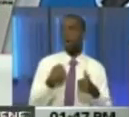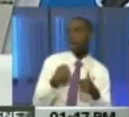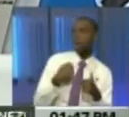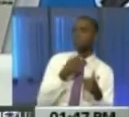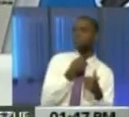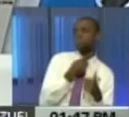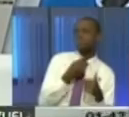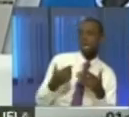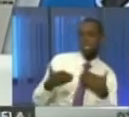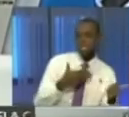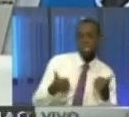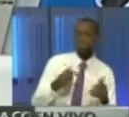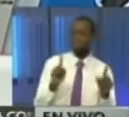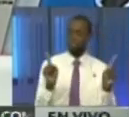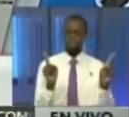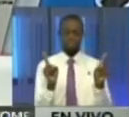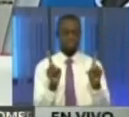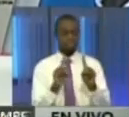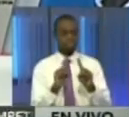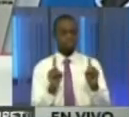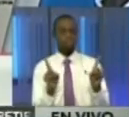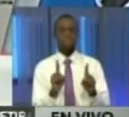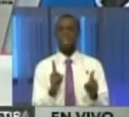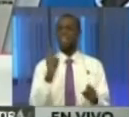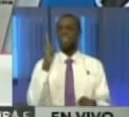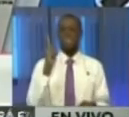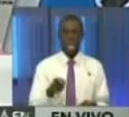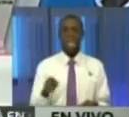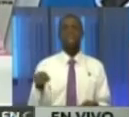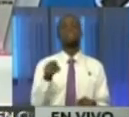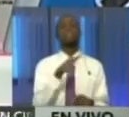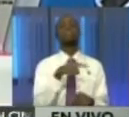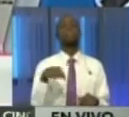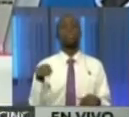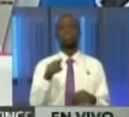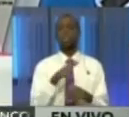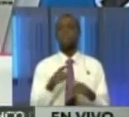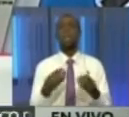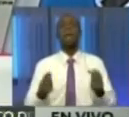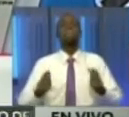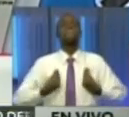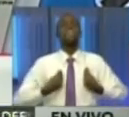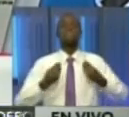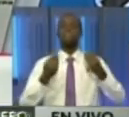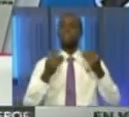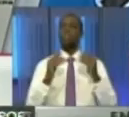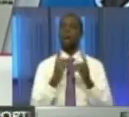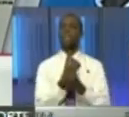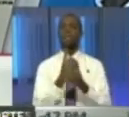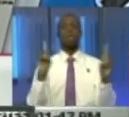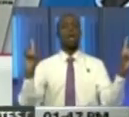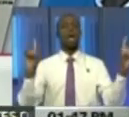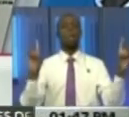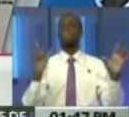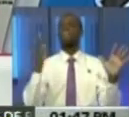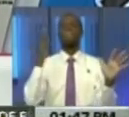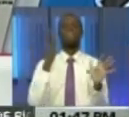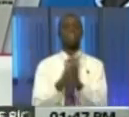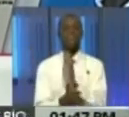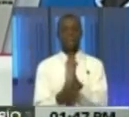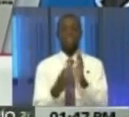de la institución electoral, que la mejor posibilidad que tenemos para vivir en democracia es